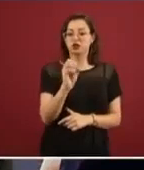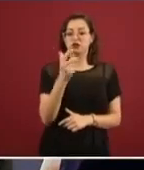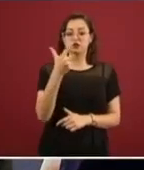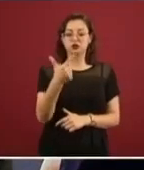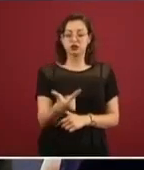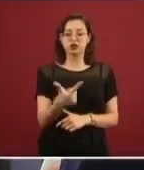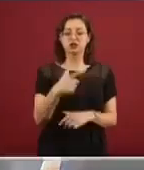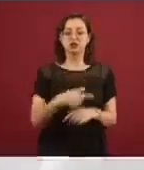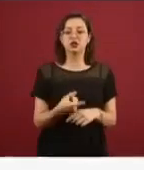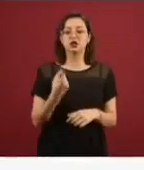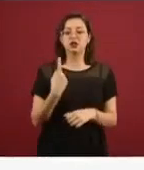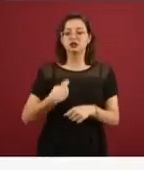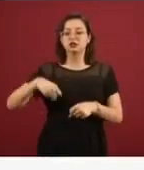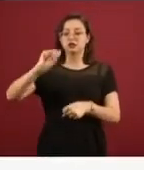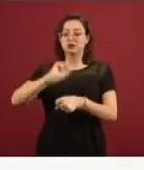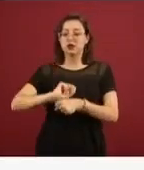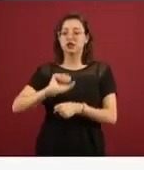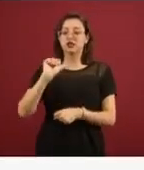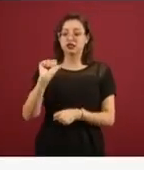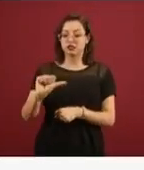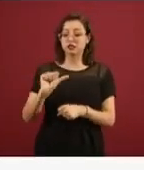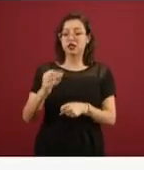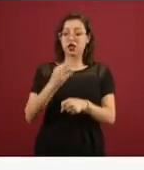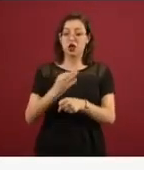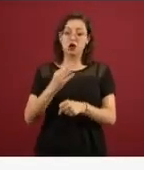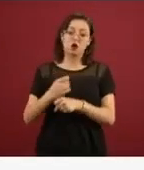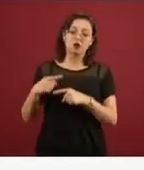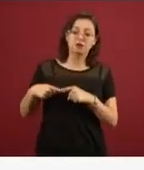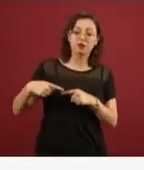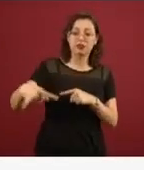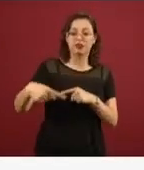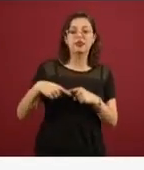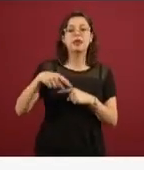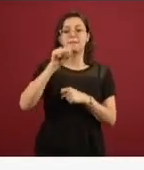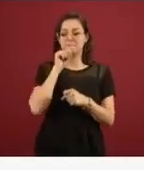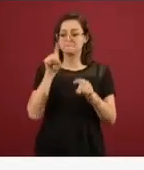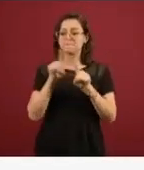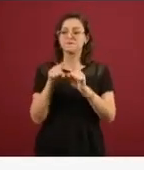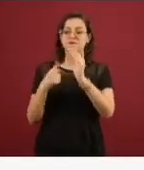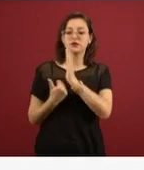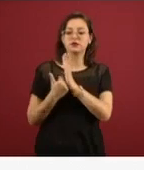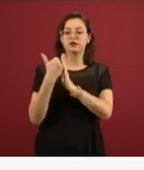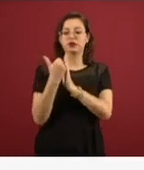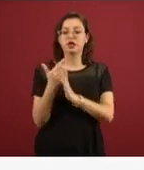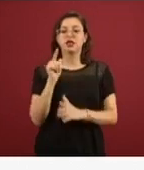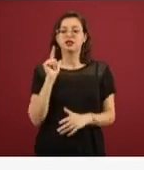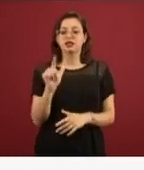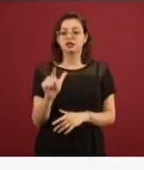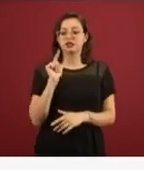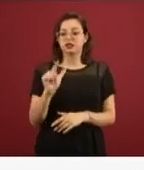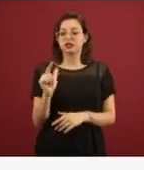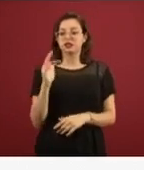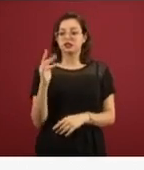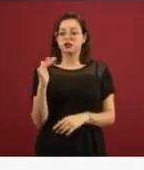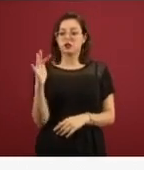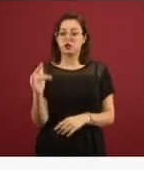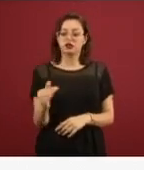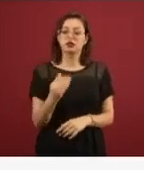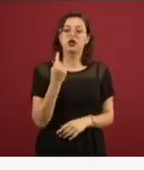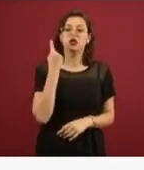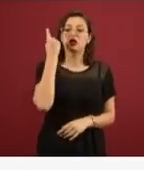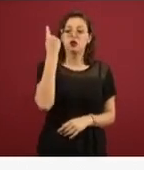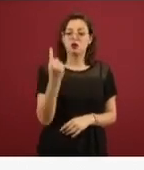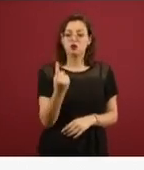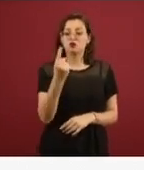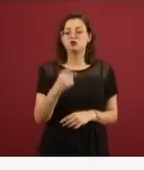23.07, y el de la semana 16, que es en la que estamos actualmente, también tuvo un incremento, 17.51. Han sido